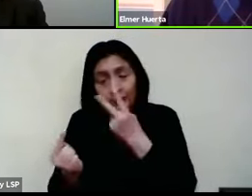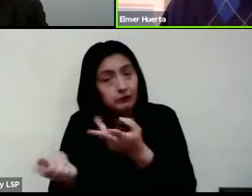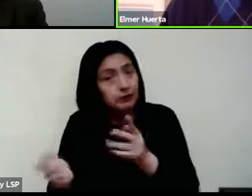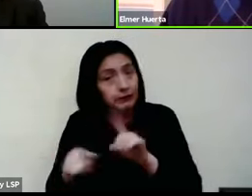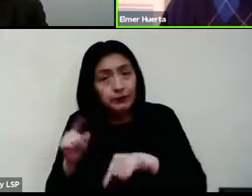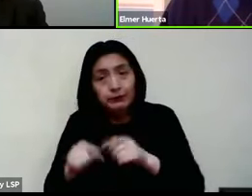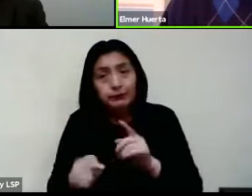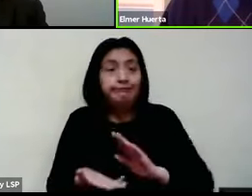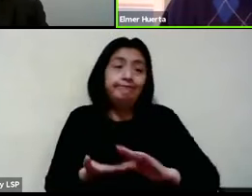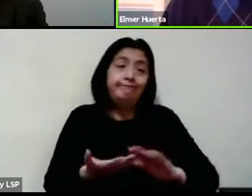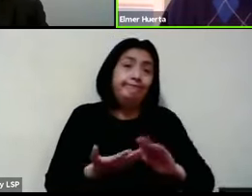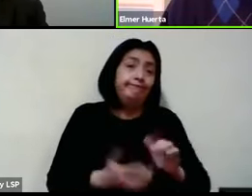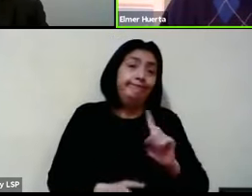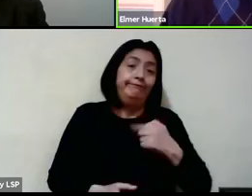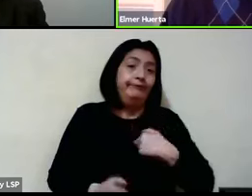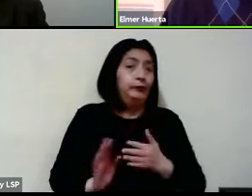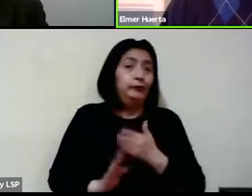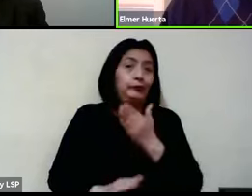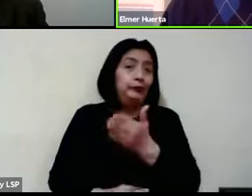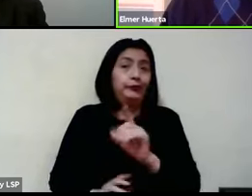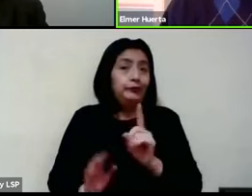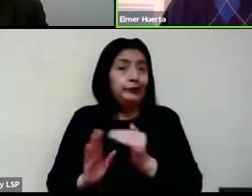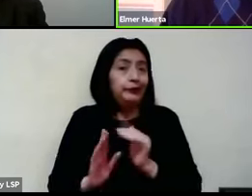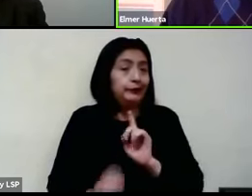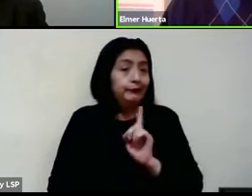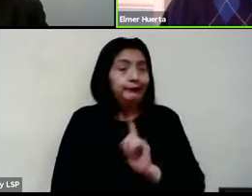discúlpame, no voy a ir a tu casa.